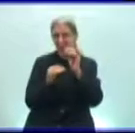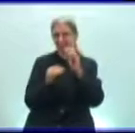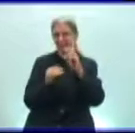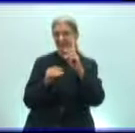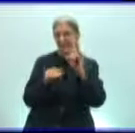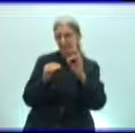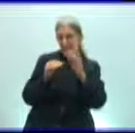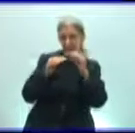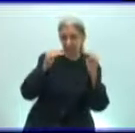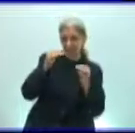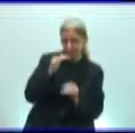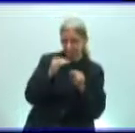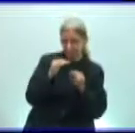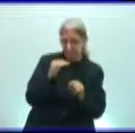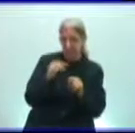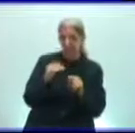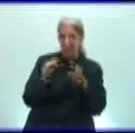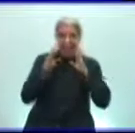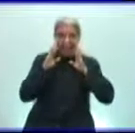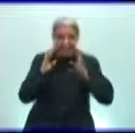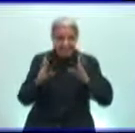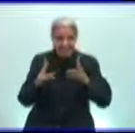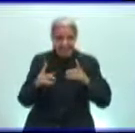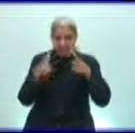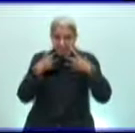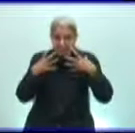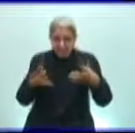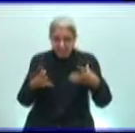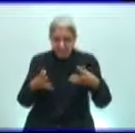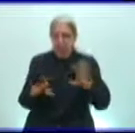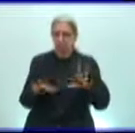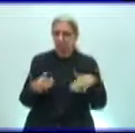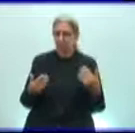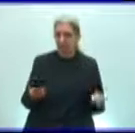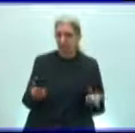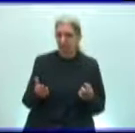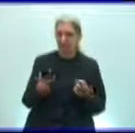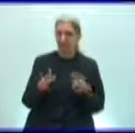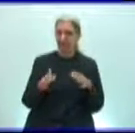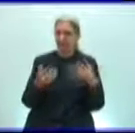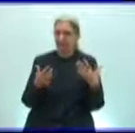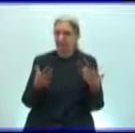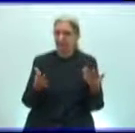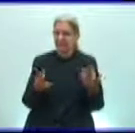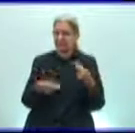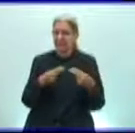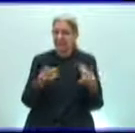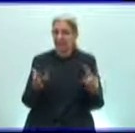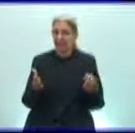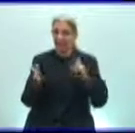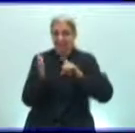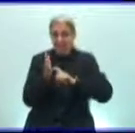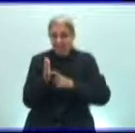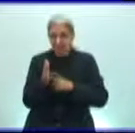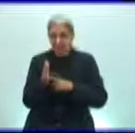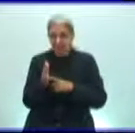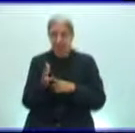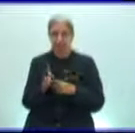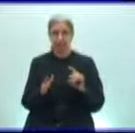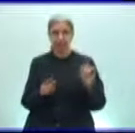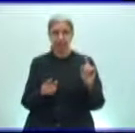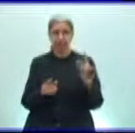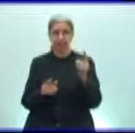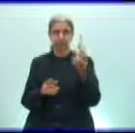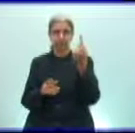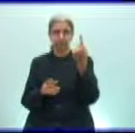la explicación que vamos a ver. Vamos a multiplicar, observen aquí. Yo tengo la multiplicación de 3x, que es el mínimo común múltiplo,